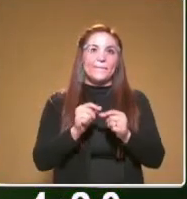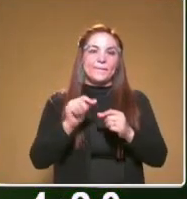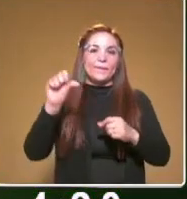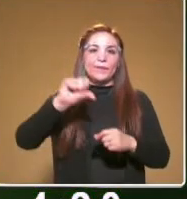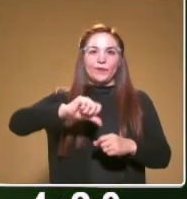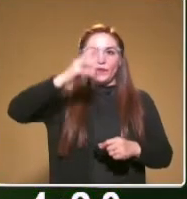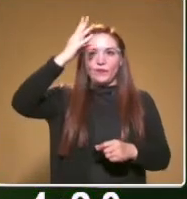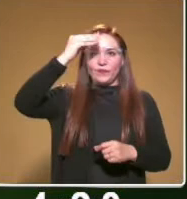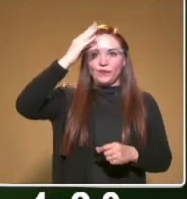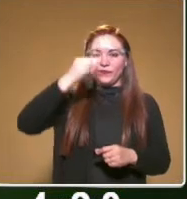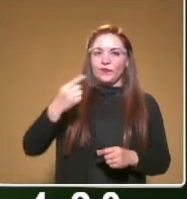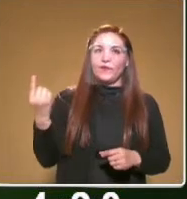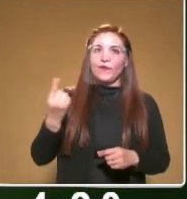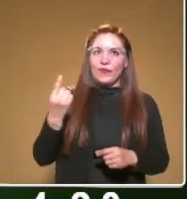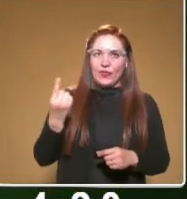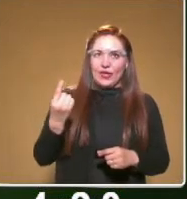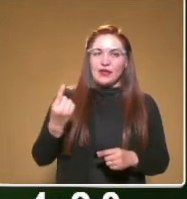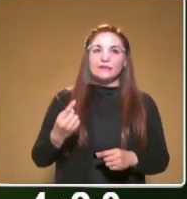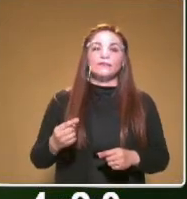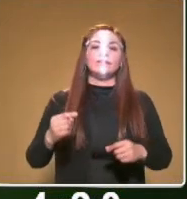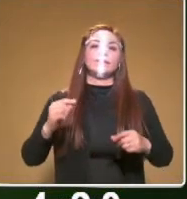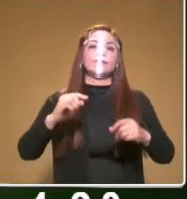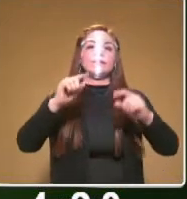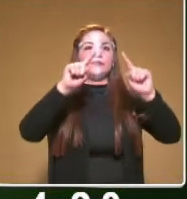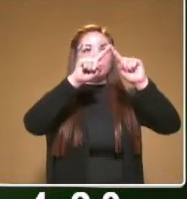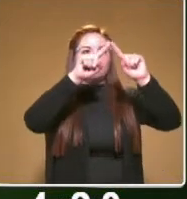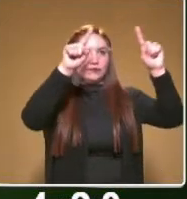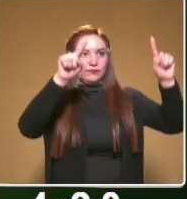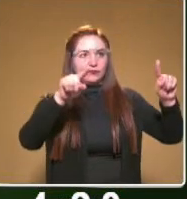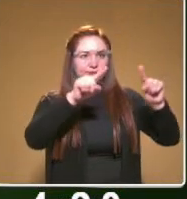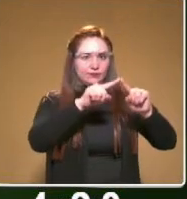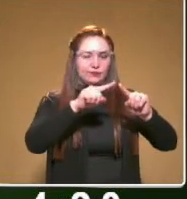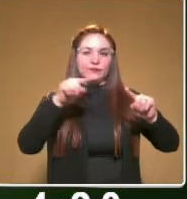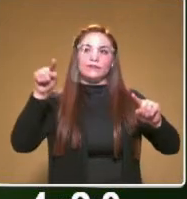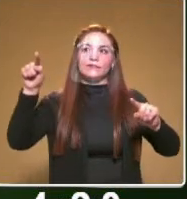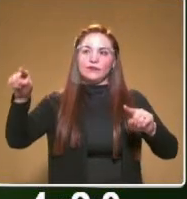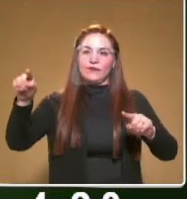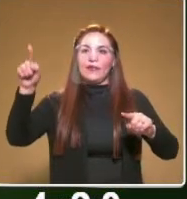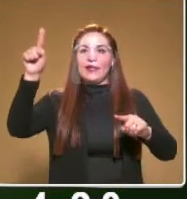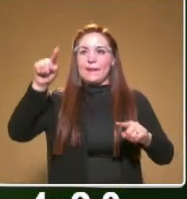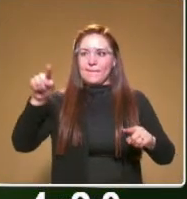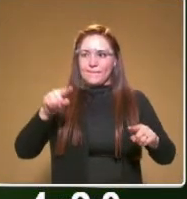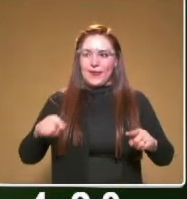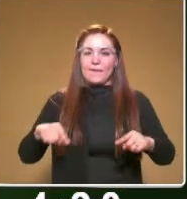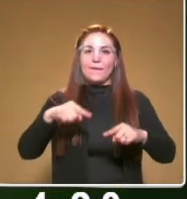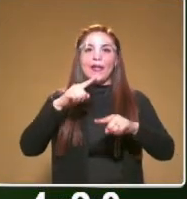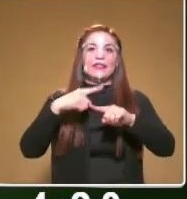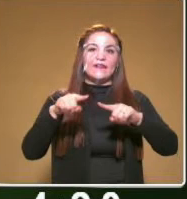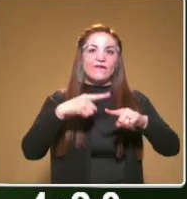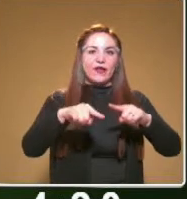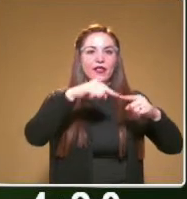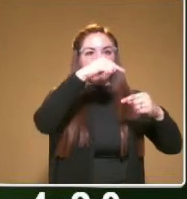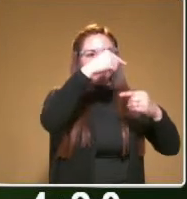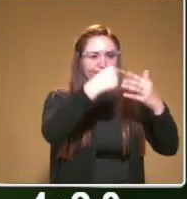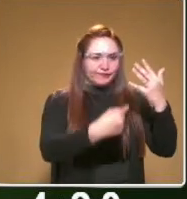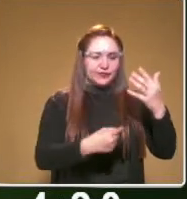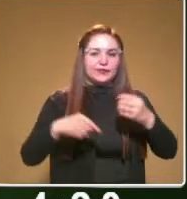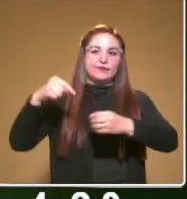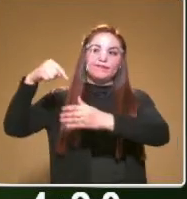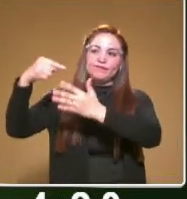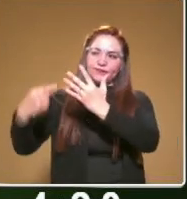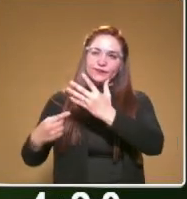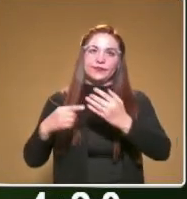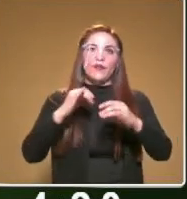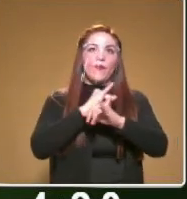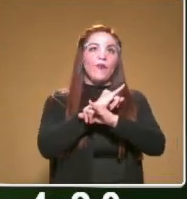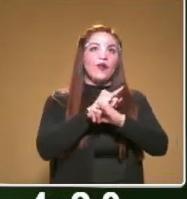hoy aprendimos cuadros sinópticos y mapas conceptuales, cuáles son sus características y cómo ordenar la